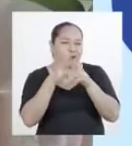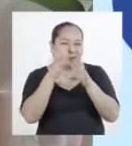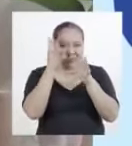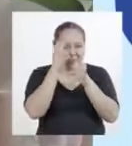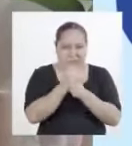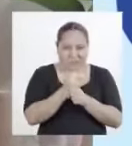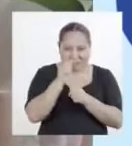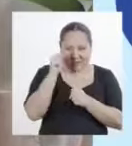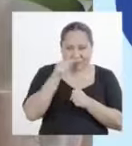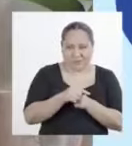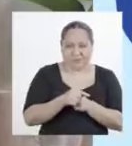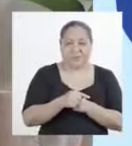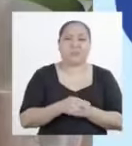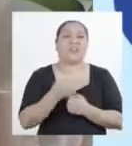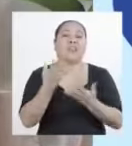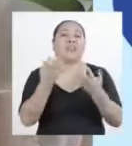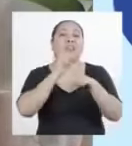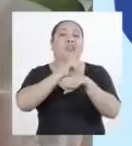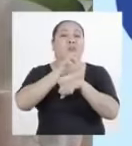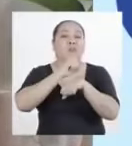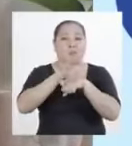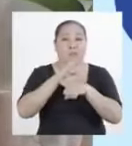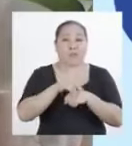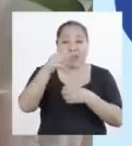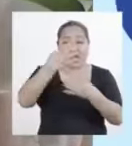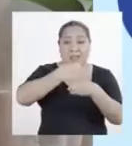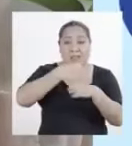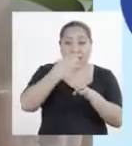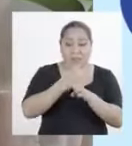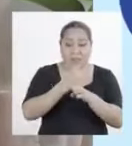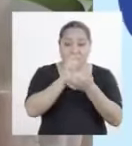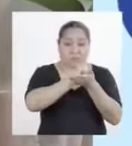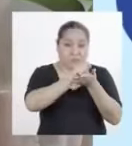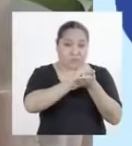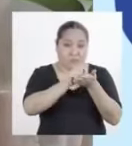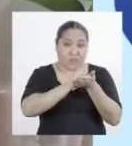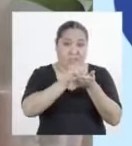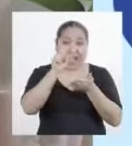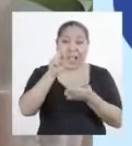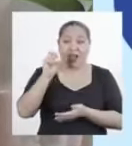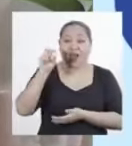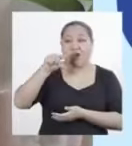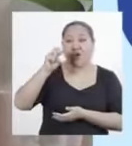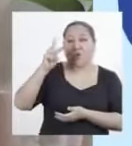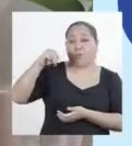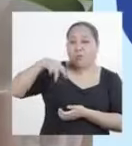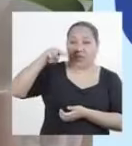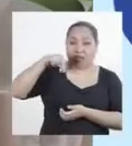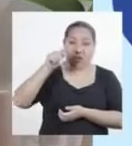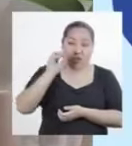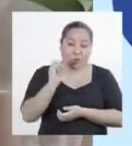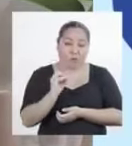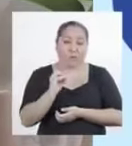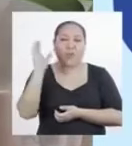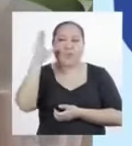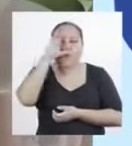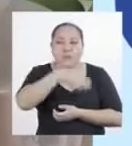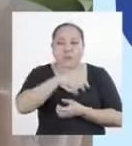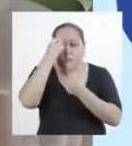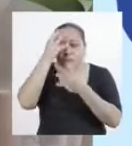repasito con un par de datos nuevos Quiero recomendarles que, para crear un discurso argumentativo Busquen y